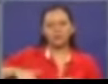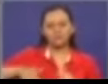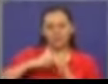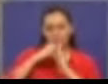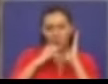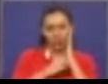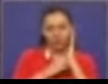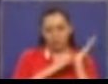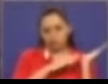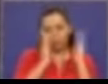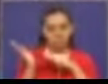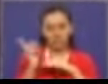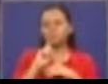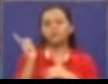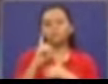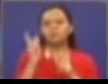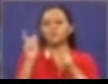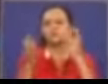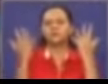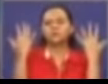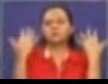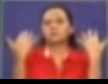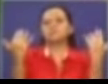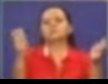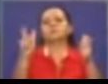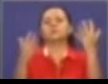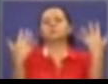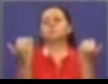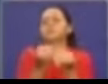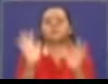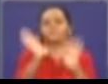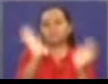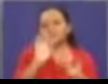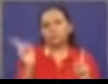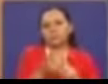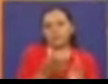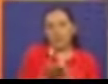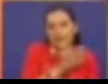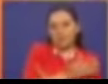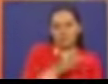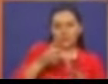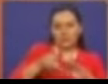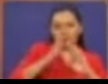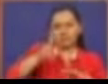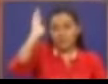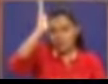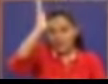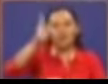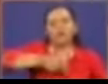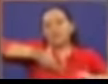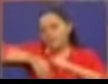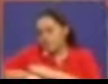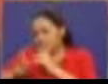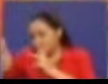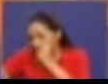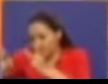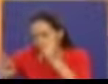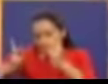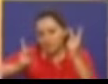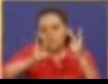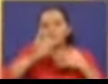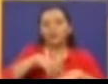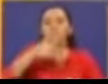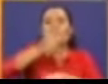inauguración y no quería dejar esperando a las miles de personas, sobre todo campesinos, de todos los lugares de la patria, especialmente